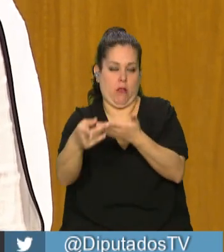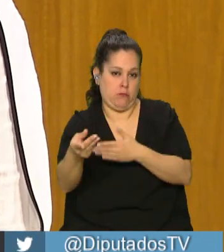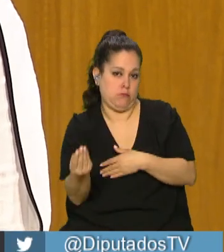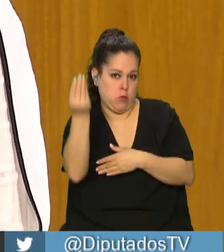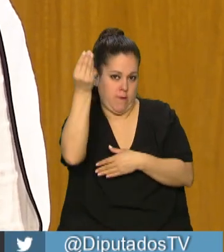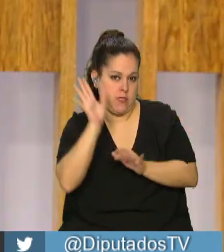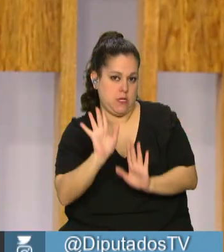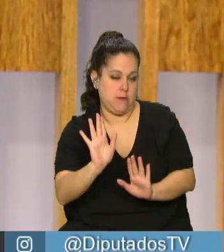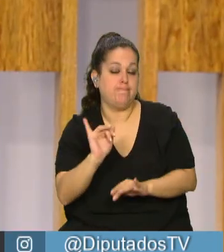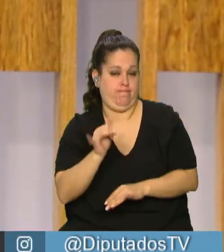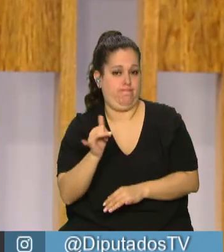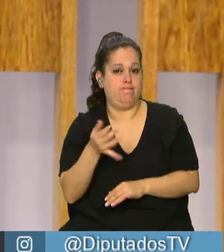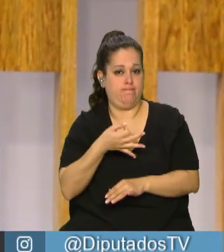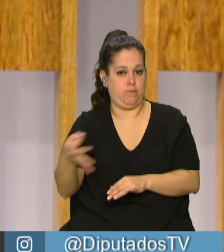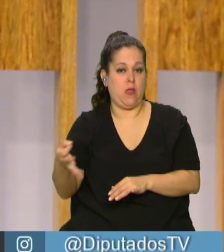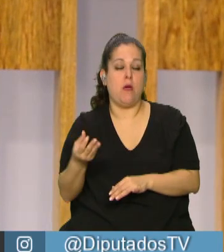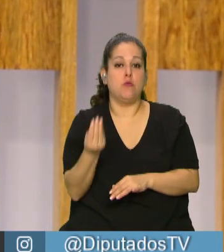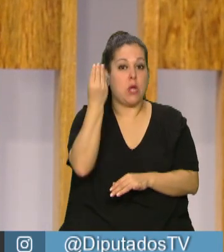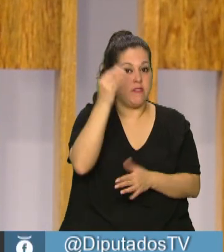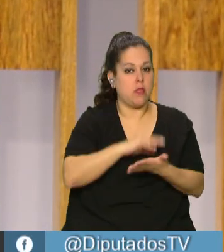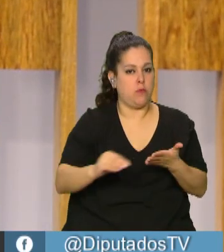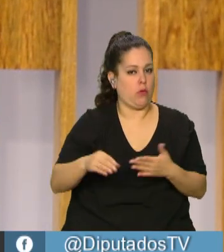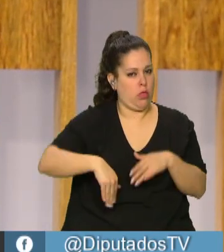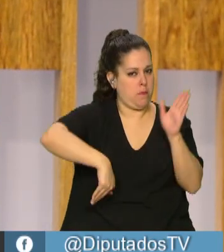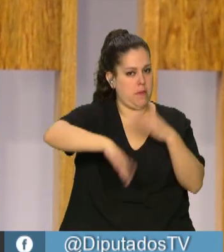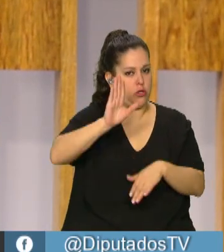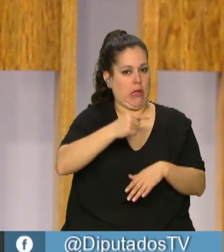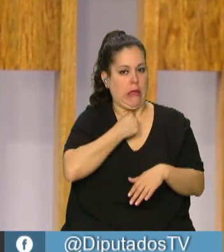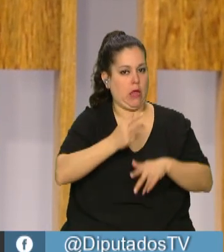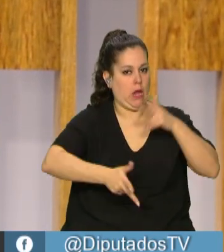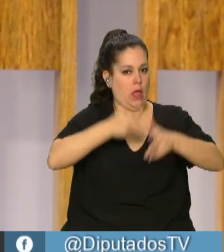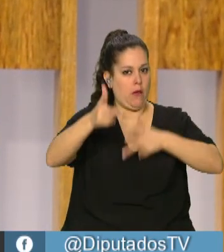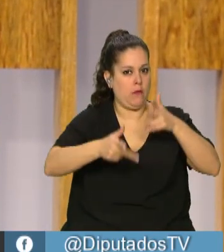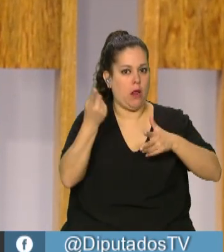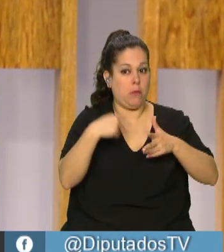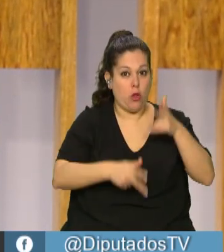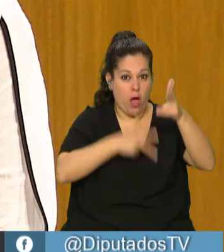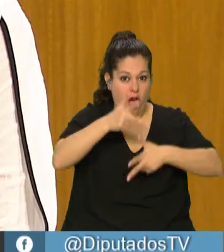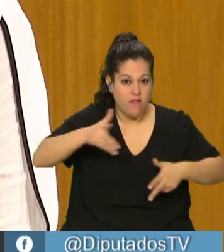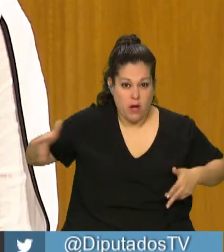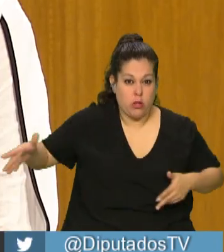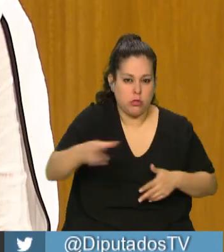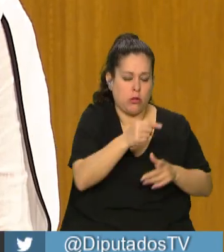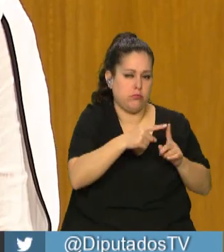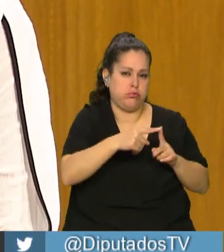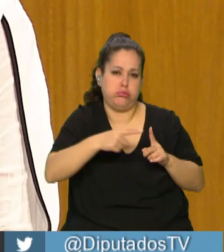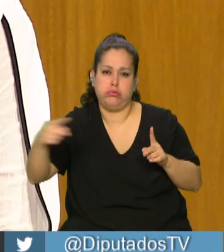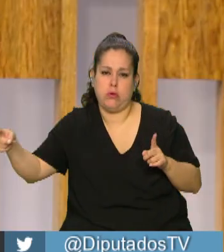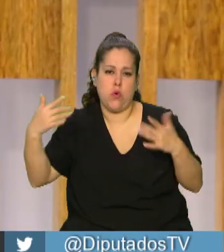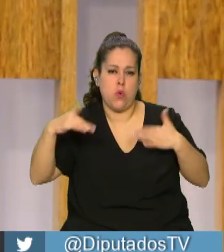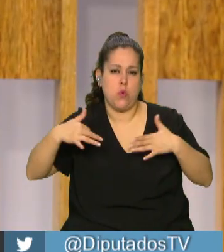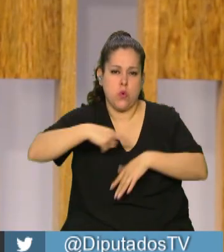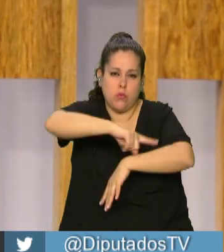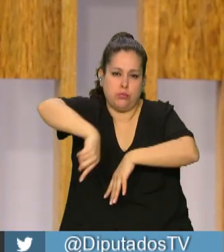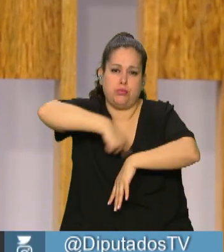todos los diputados quieren hablar, lo que pasa es que se hace demasiado extenso, entonces bueno, el